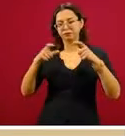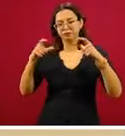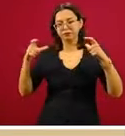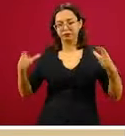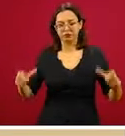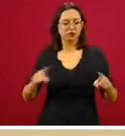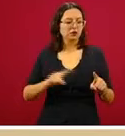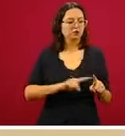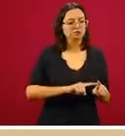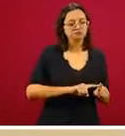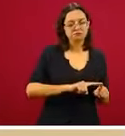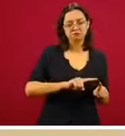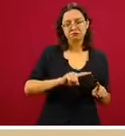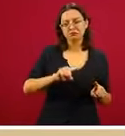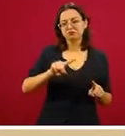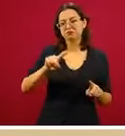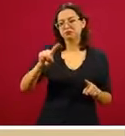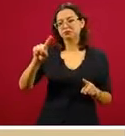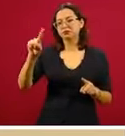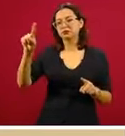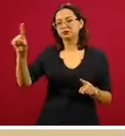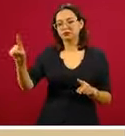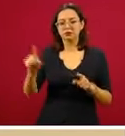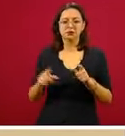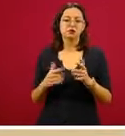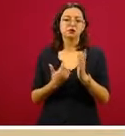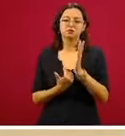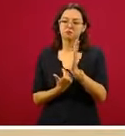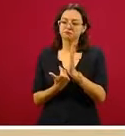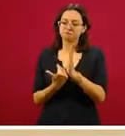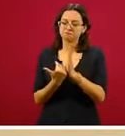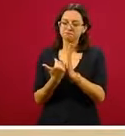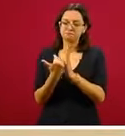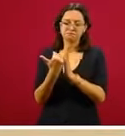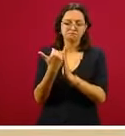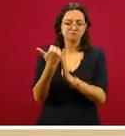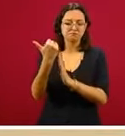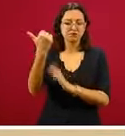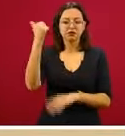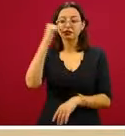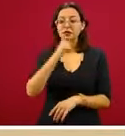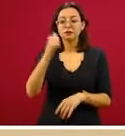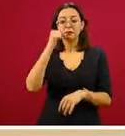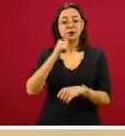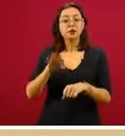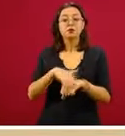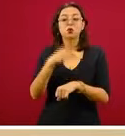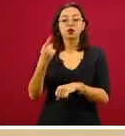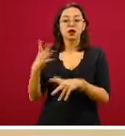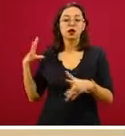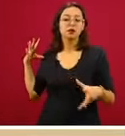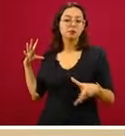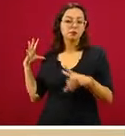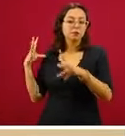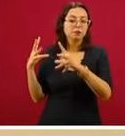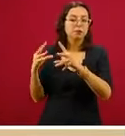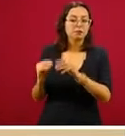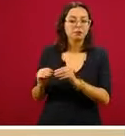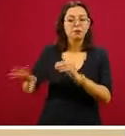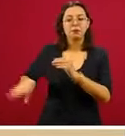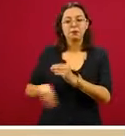es exponencial, pero me refiero a una progresión donde siempre aumenta, porque son los casos que se van acumulando,